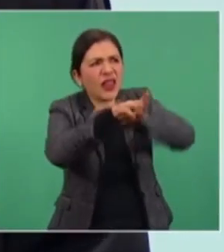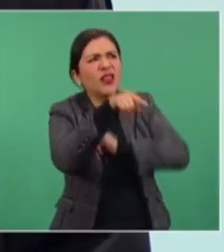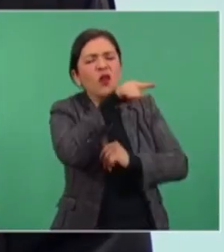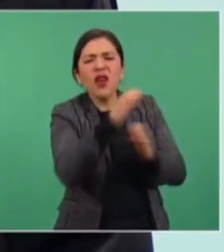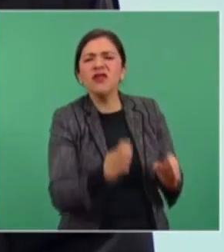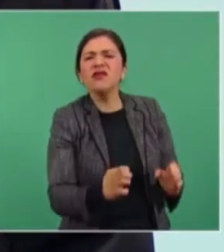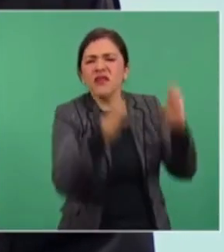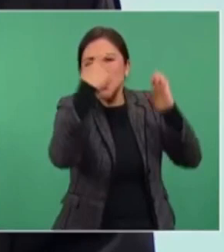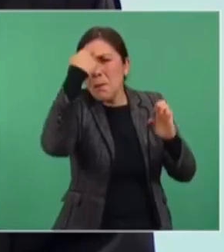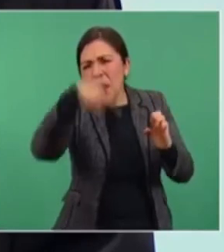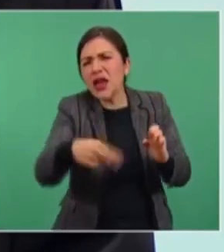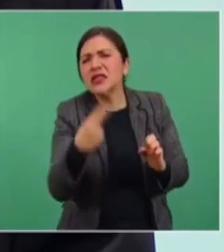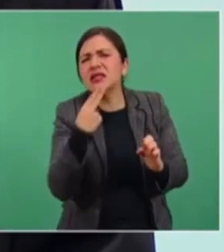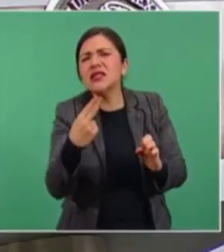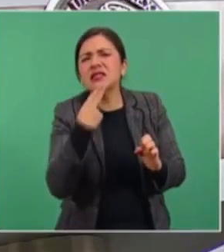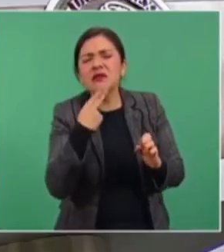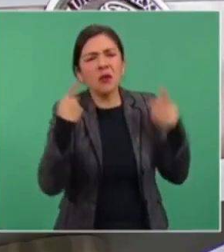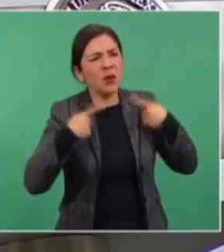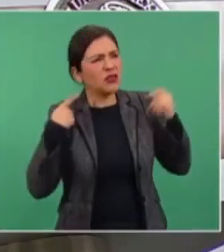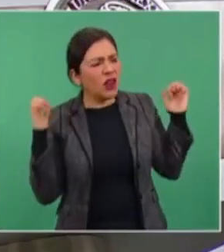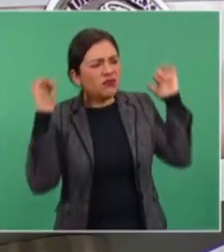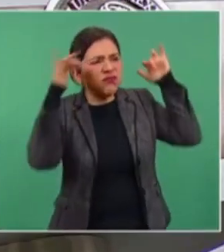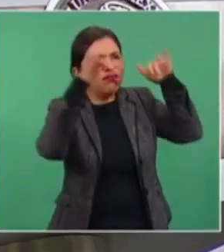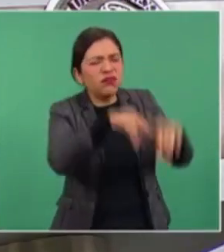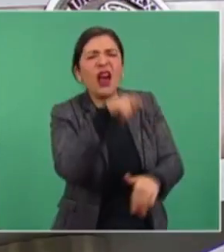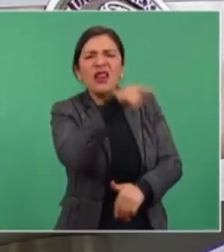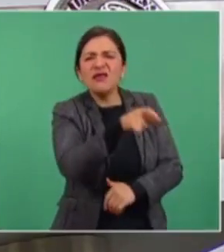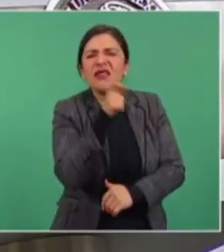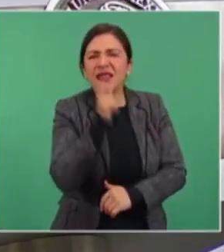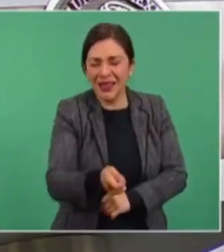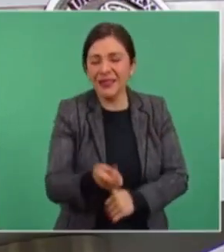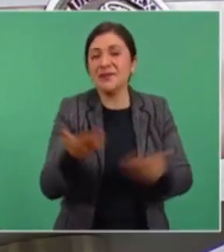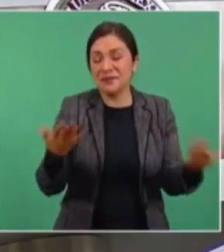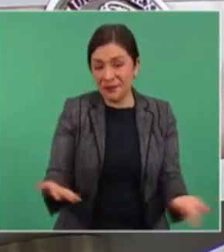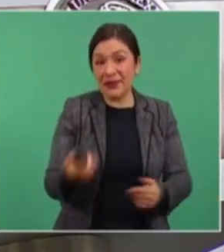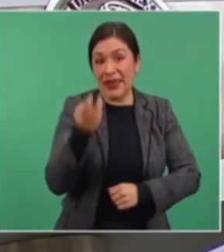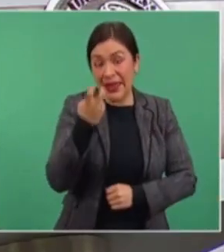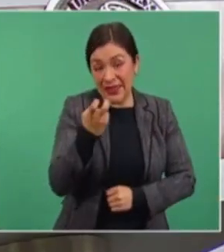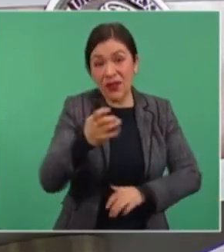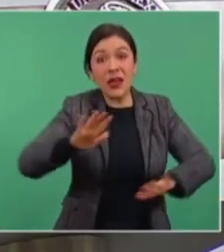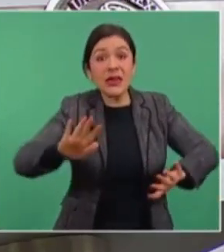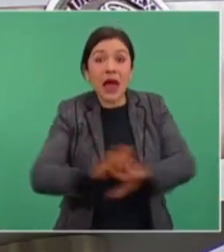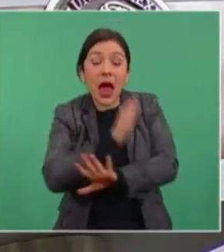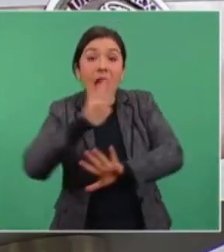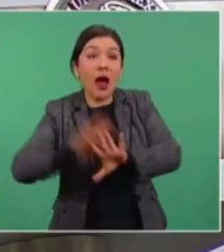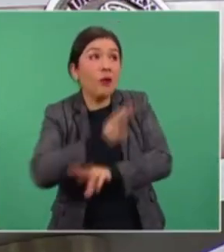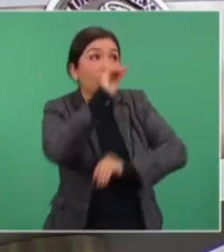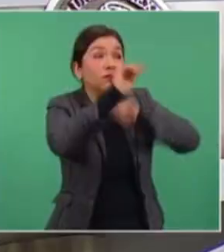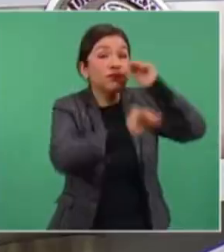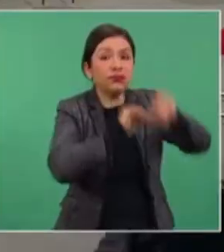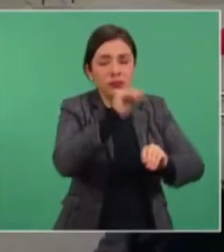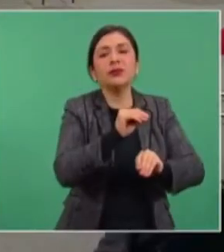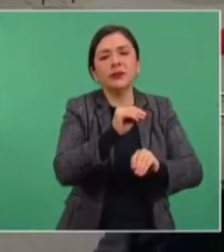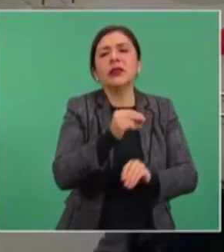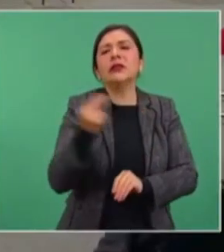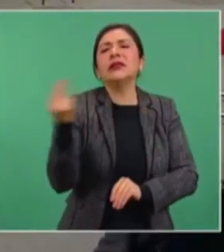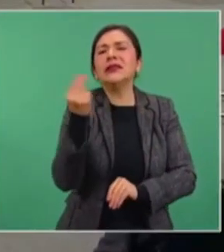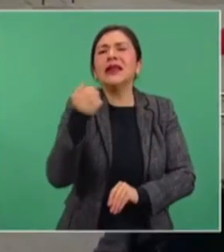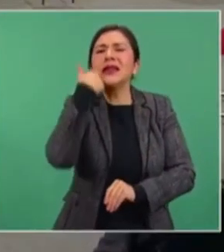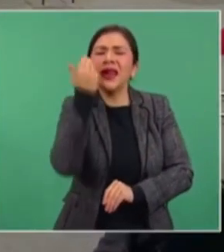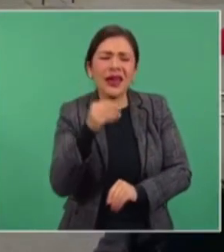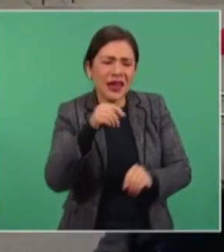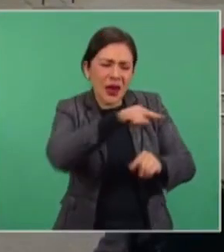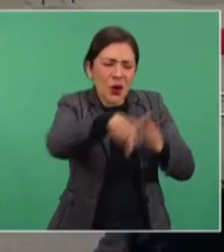que desempeñan sus moradores. Así, los cambios litúrgicos pidieron espacios